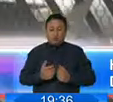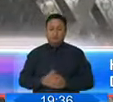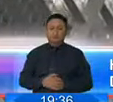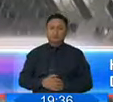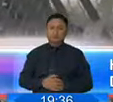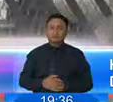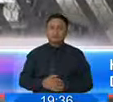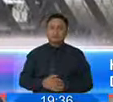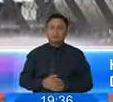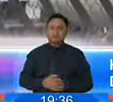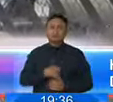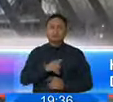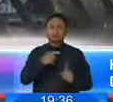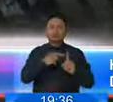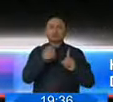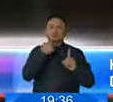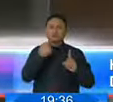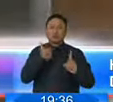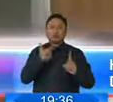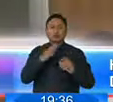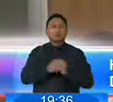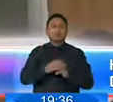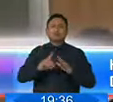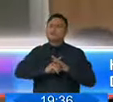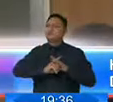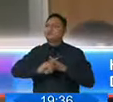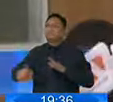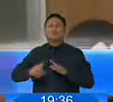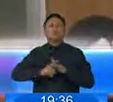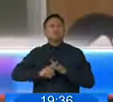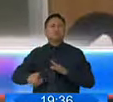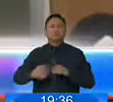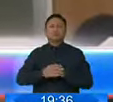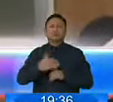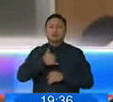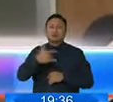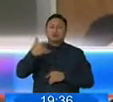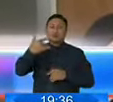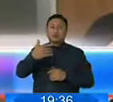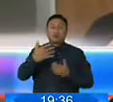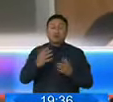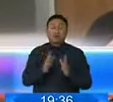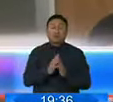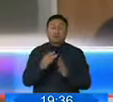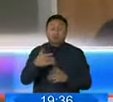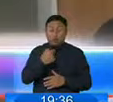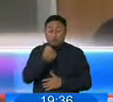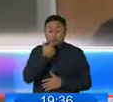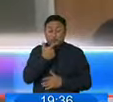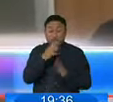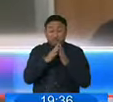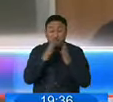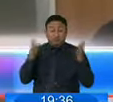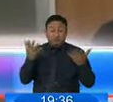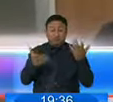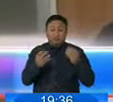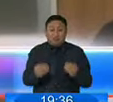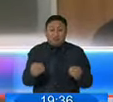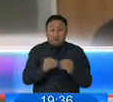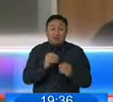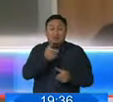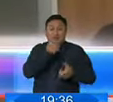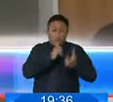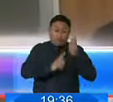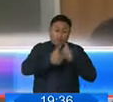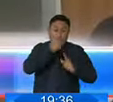reacción. Él decía que quería salir. Estaba con mucha medicación, creo que había tomado alcohol, no estaba